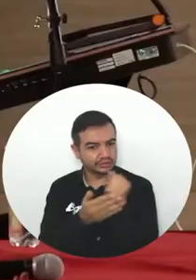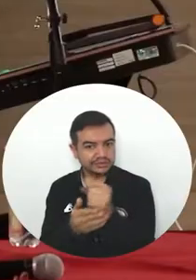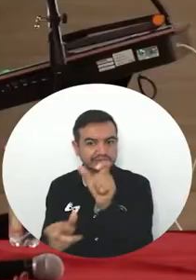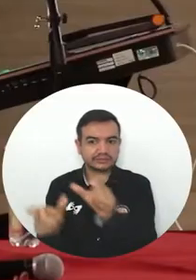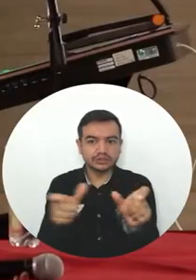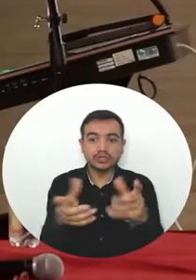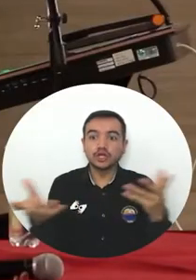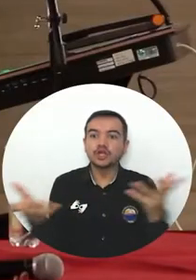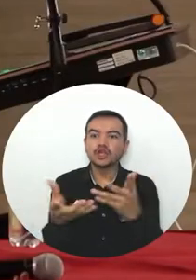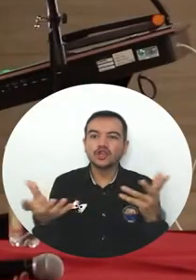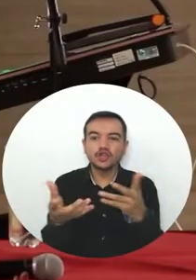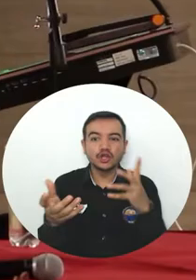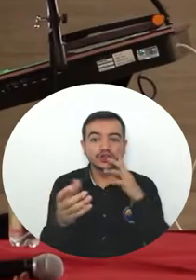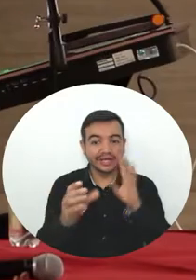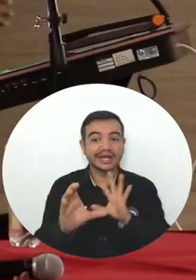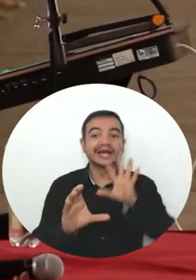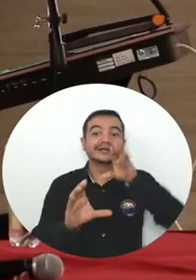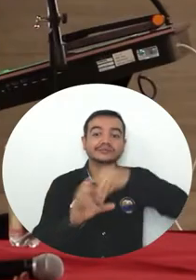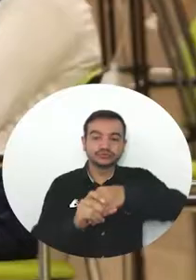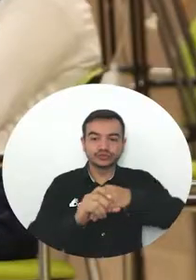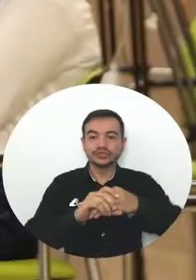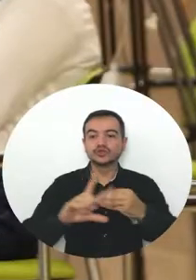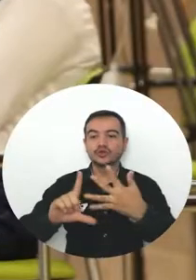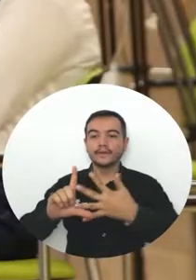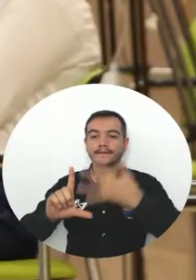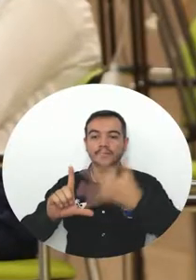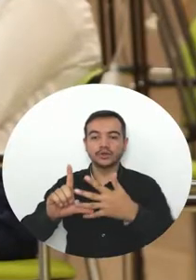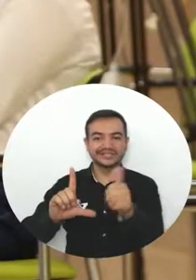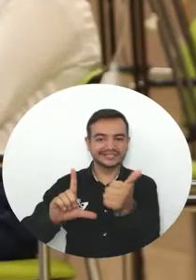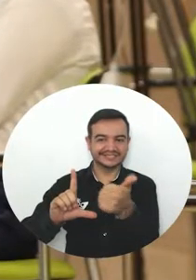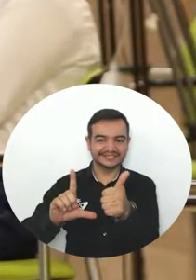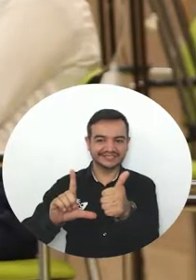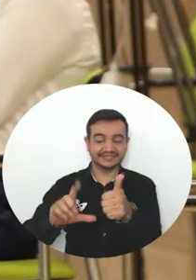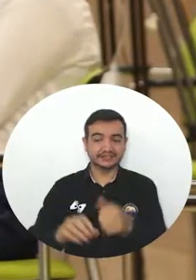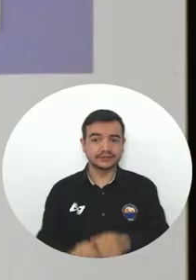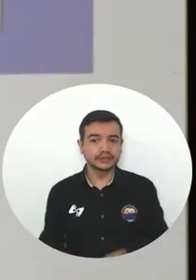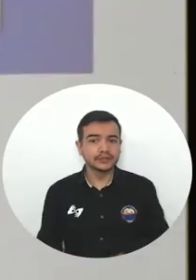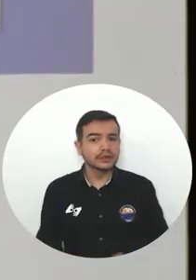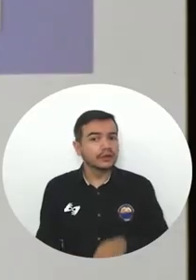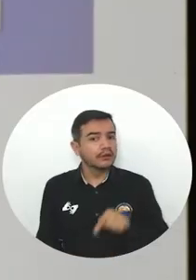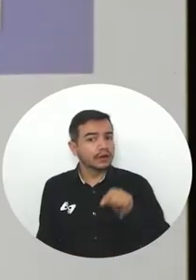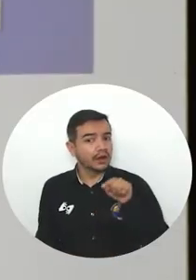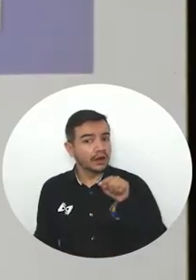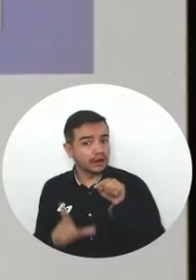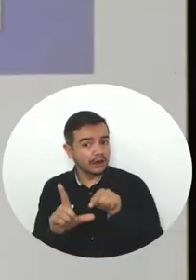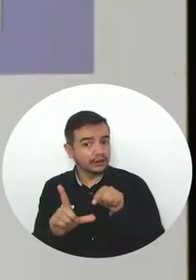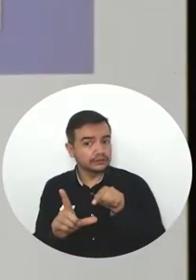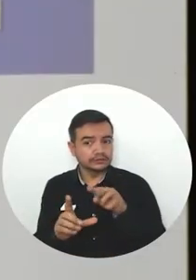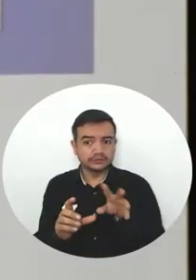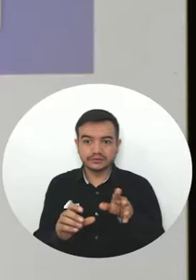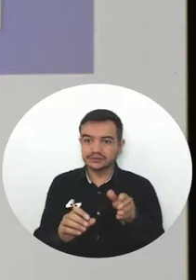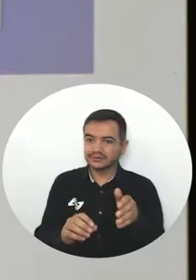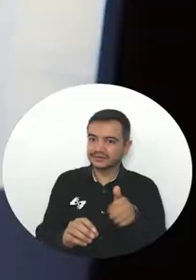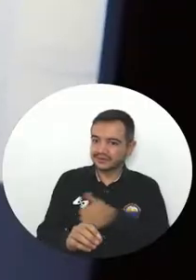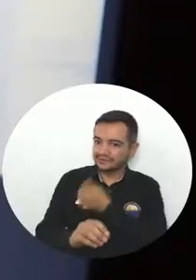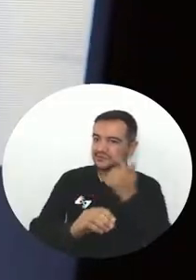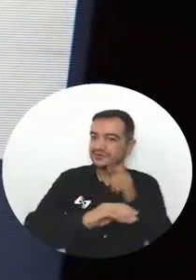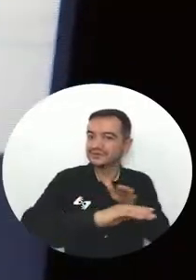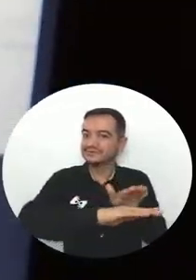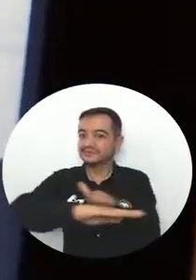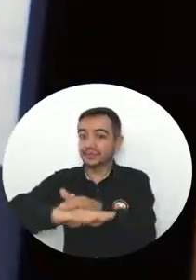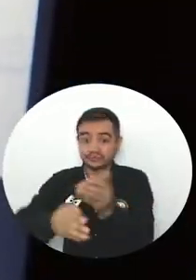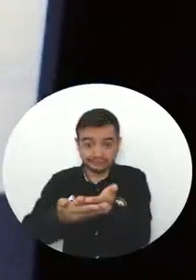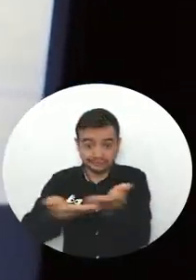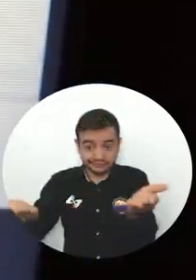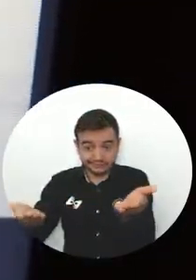del bloque 10, la plataforma va a estar disponible y que valga este espacio para invitar a